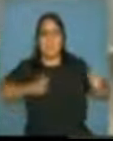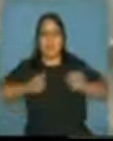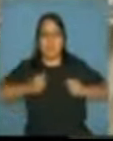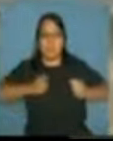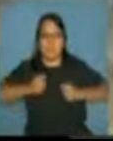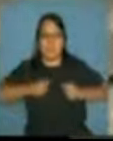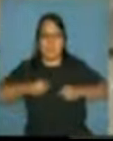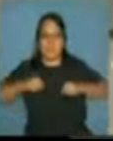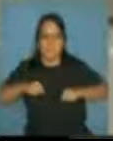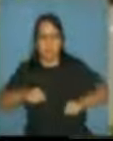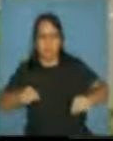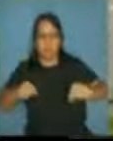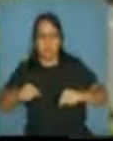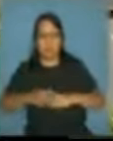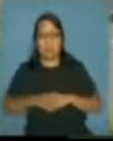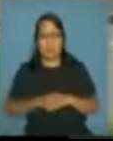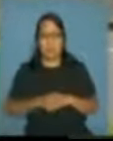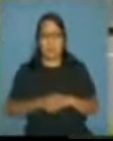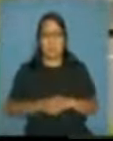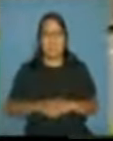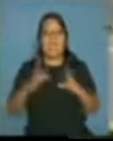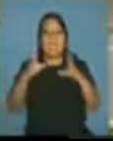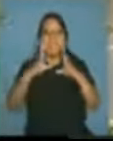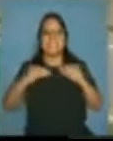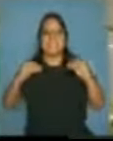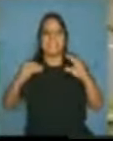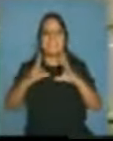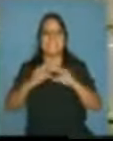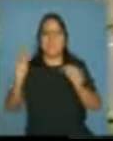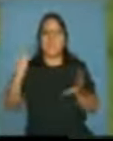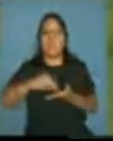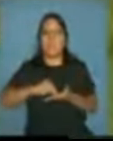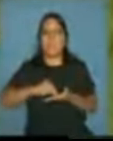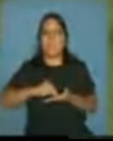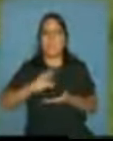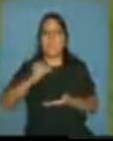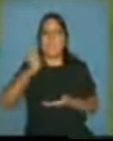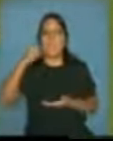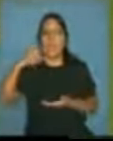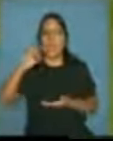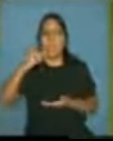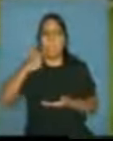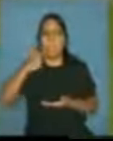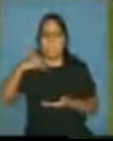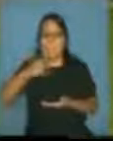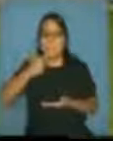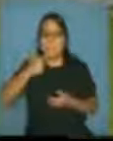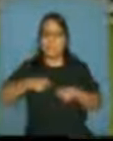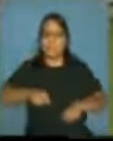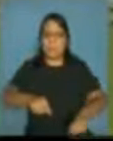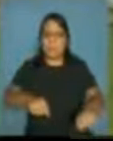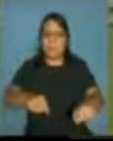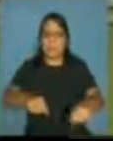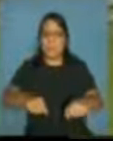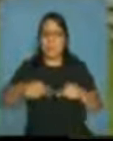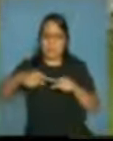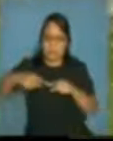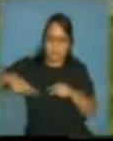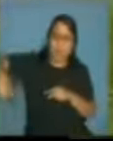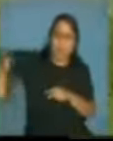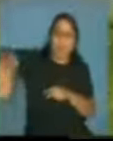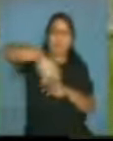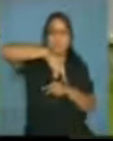supermercado, lo digamos, al chango, tenés que dar la vuelta en la rotonda y de ahí tomar la colectora. Para eso están los derivadores. Para eso